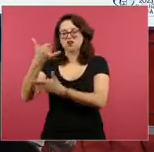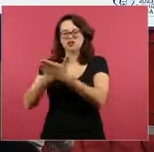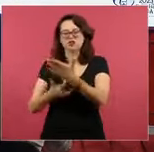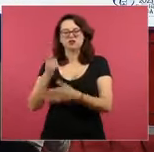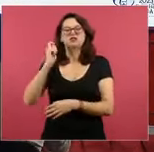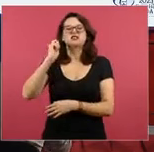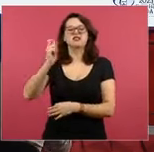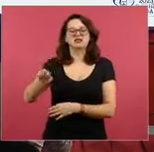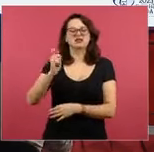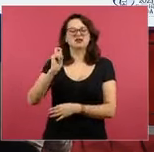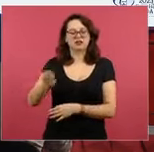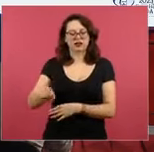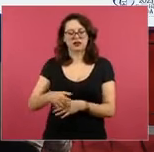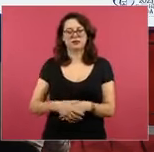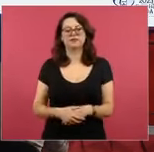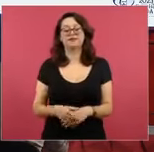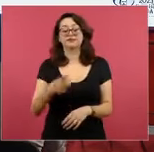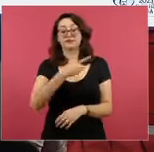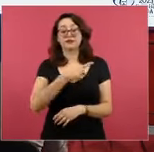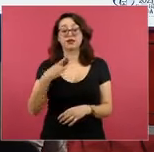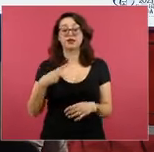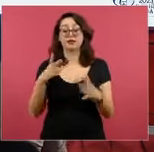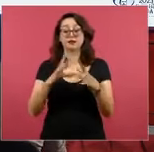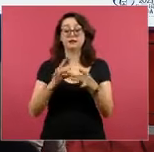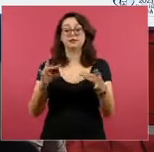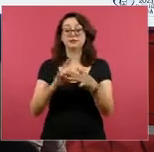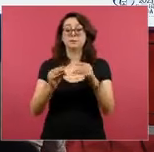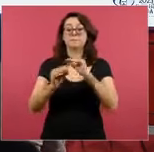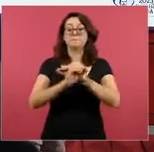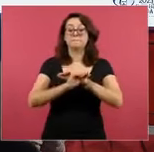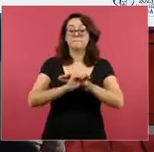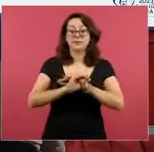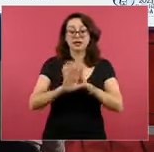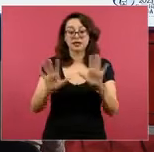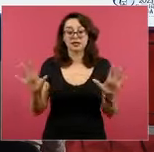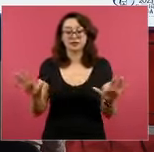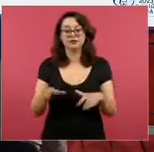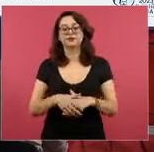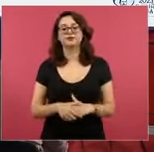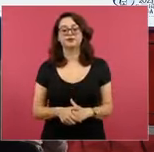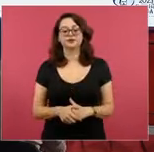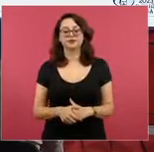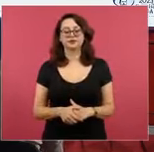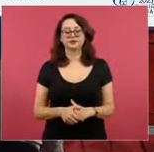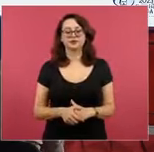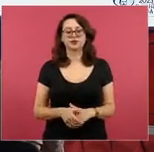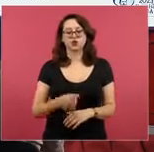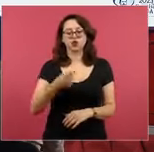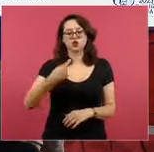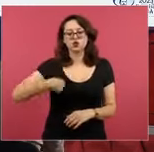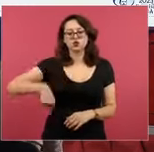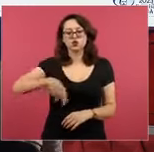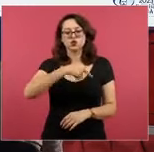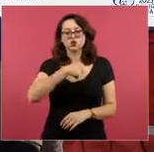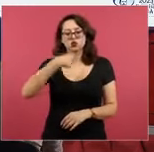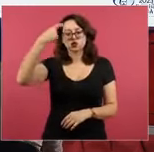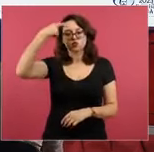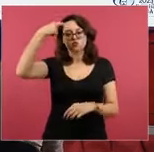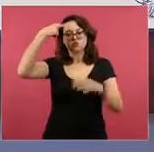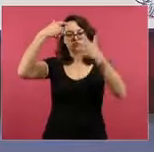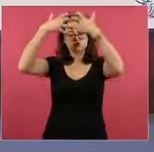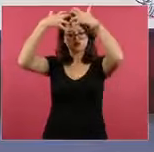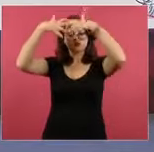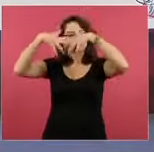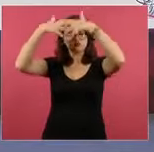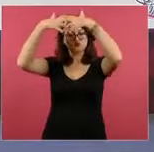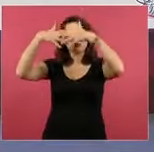Tengamos algo muy claro, nuestro pensamiento siempre está articulado, no trabajamos, nuestro pensamiento no